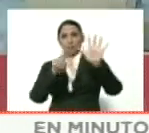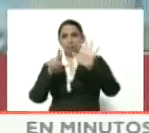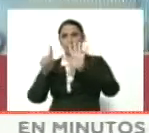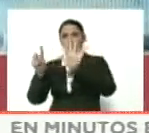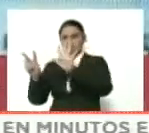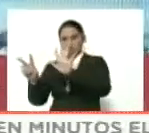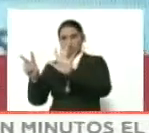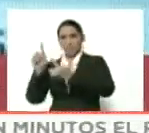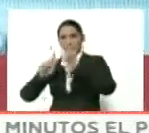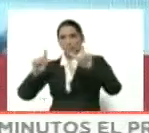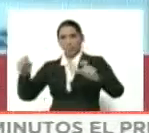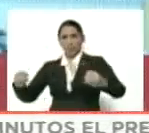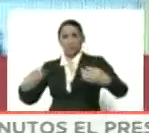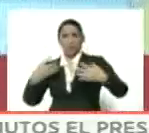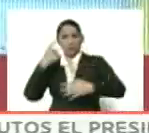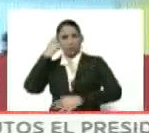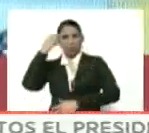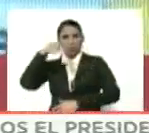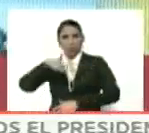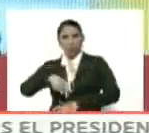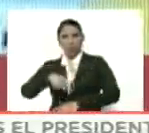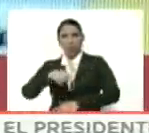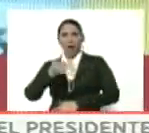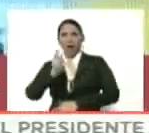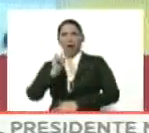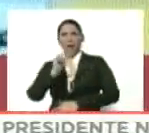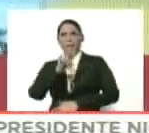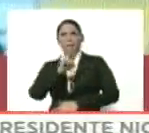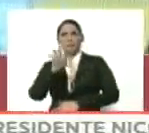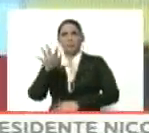1.287.667 casos. El día de hoy cuenta con